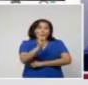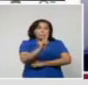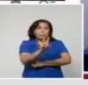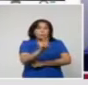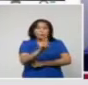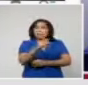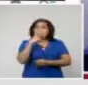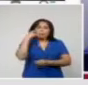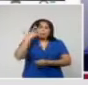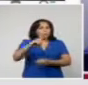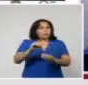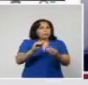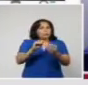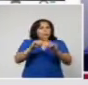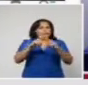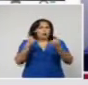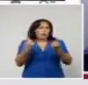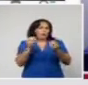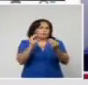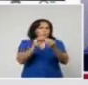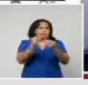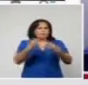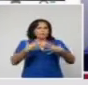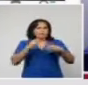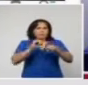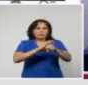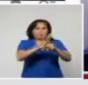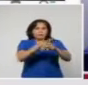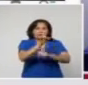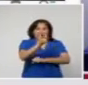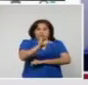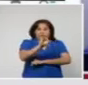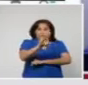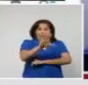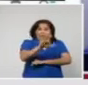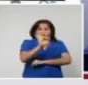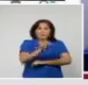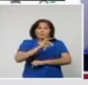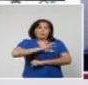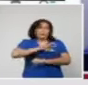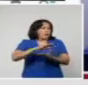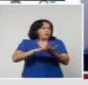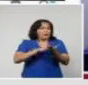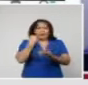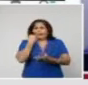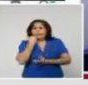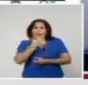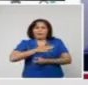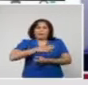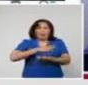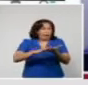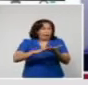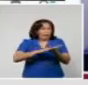de infección determinada. 15 de los 25 casos fueron asintomáticos, una tendencia que